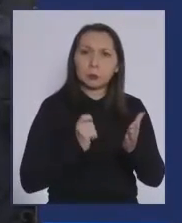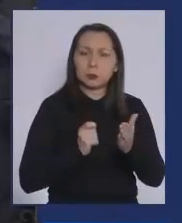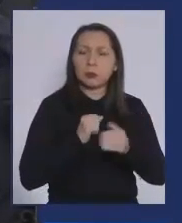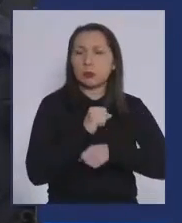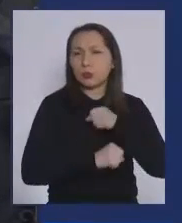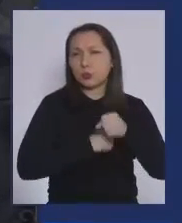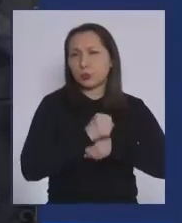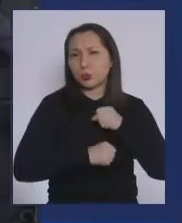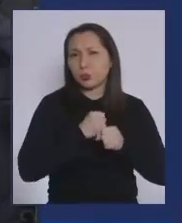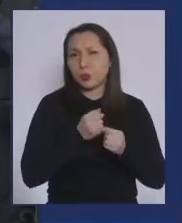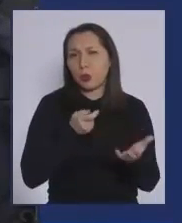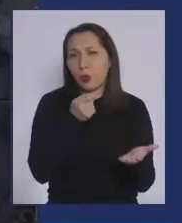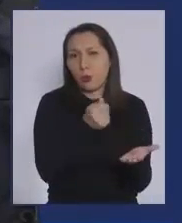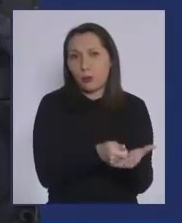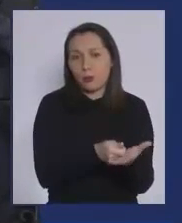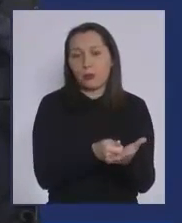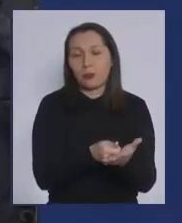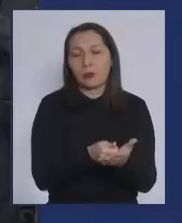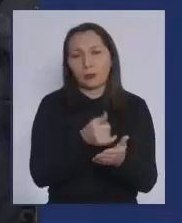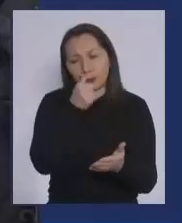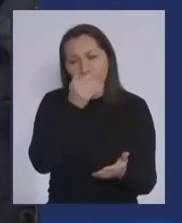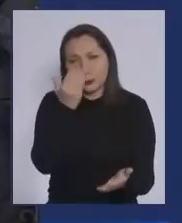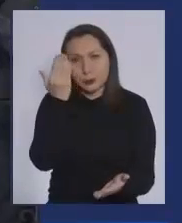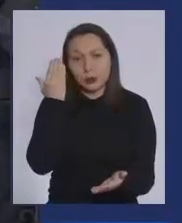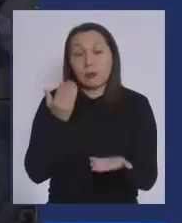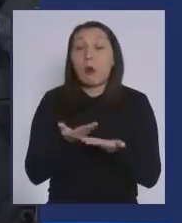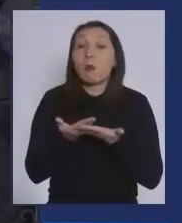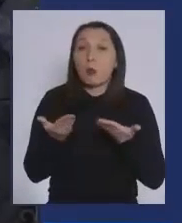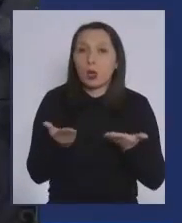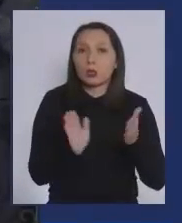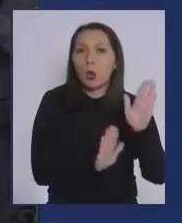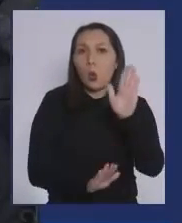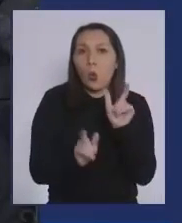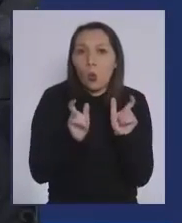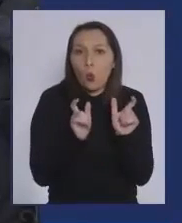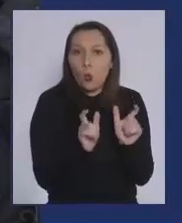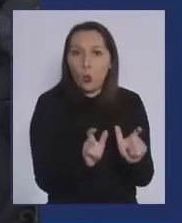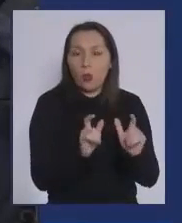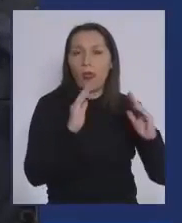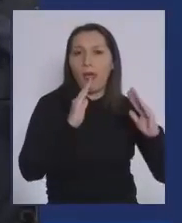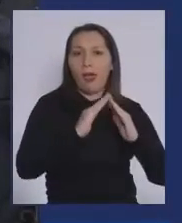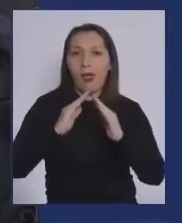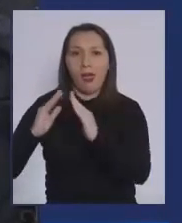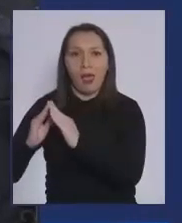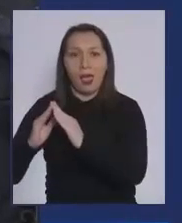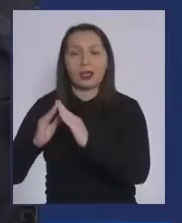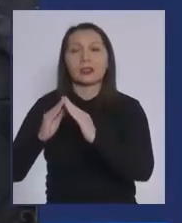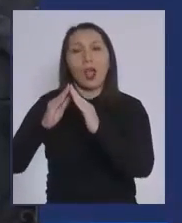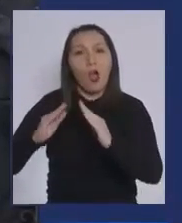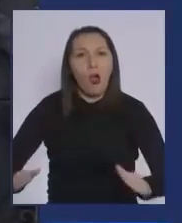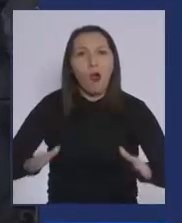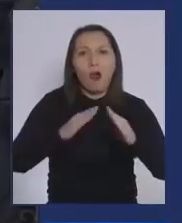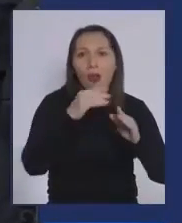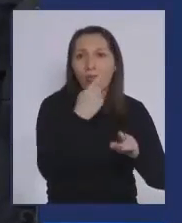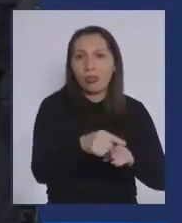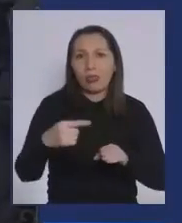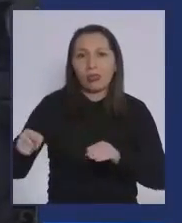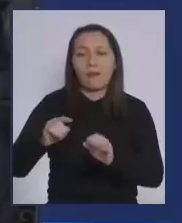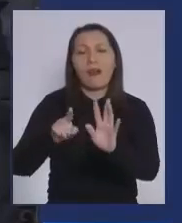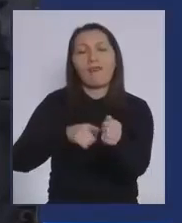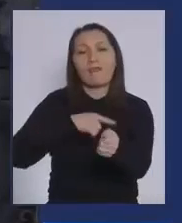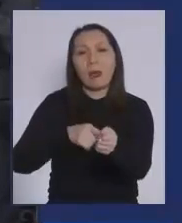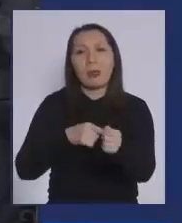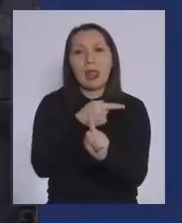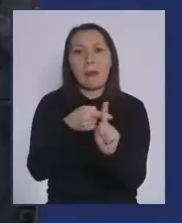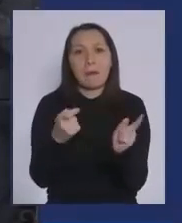durante mucho mucho tiempo por eso vamos a proteger las viviendas y los hogares de las familias de